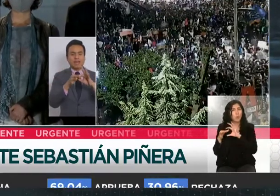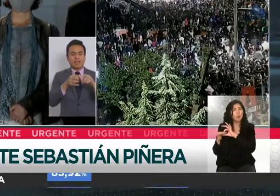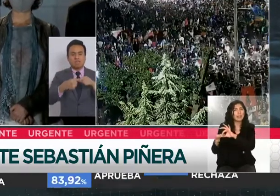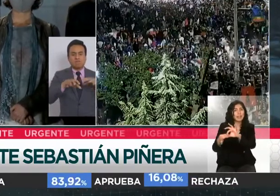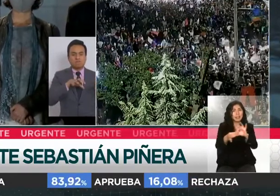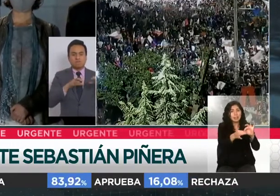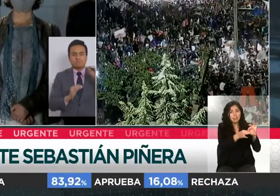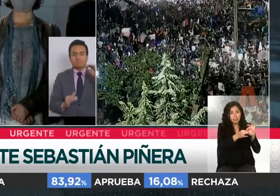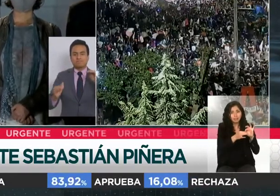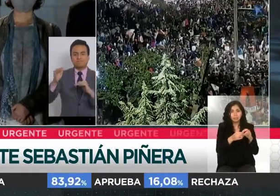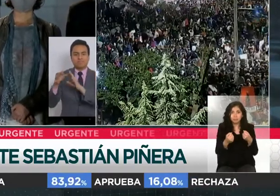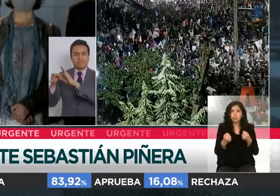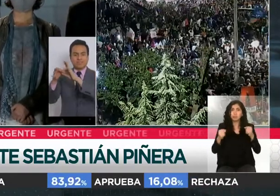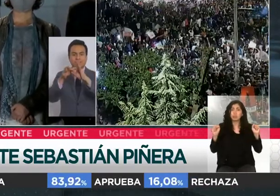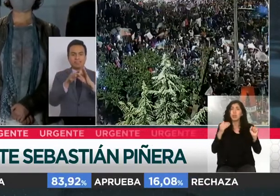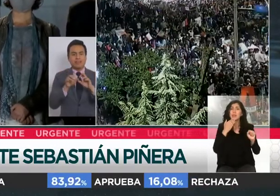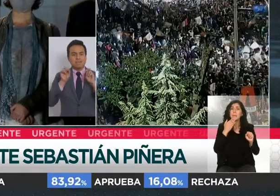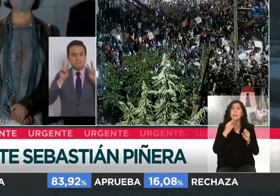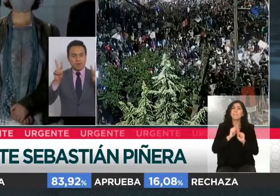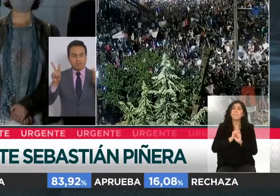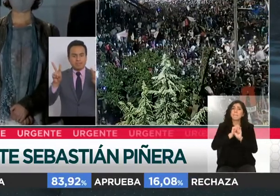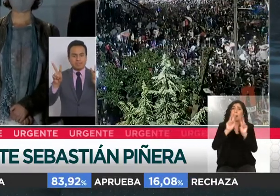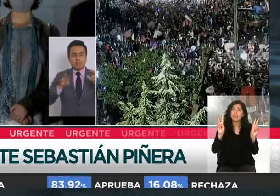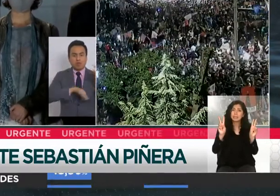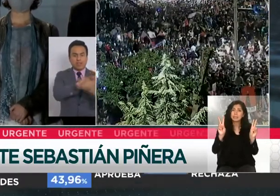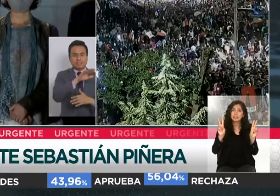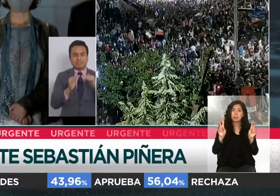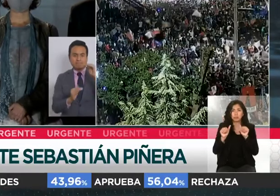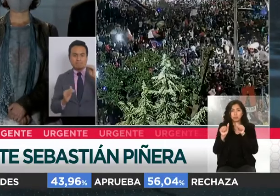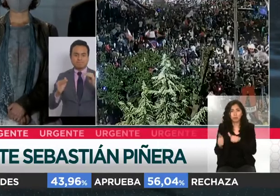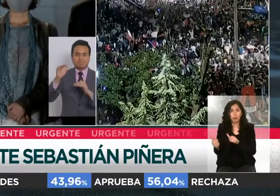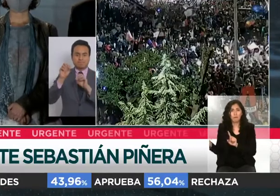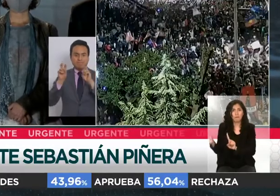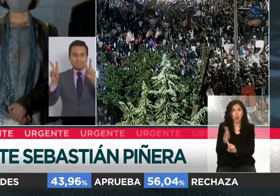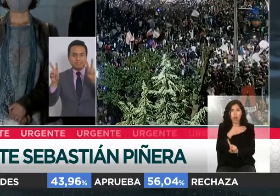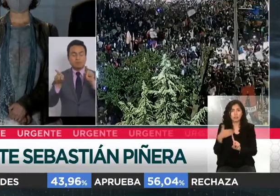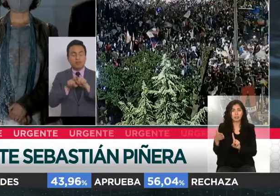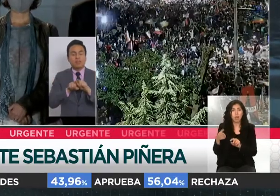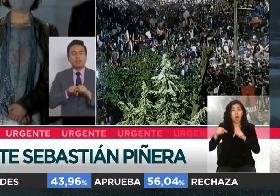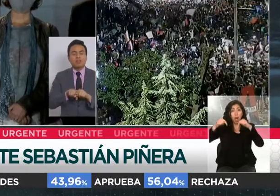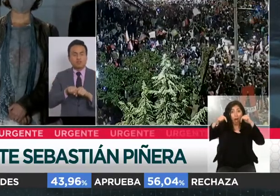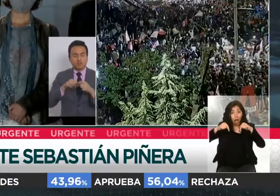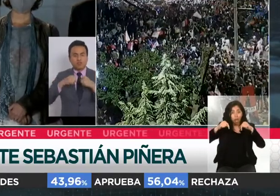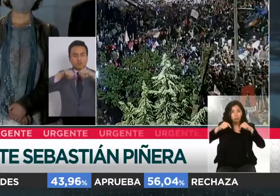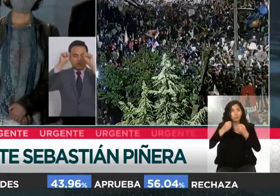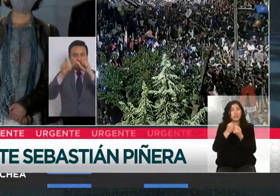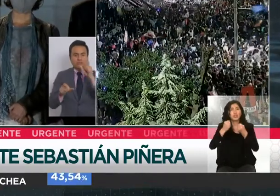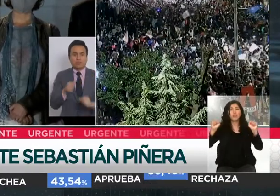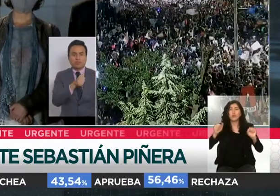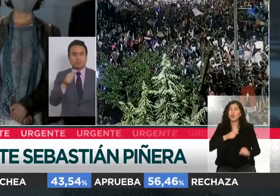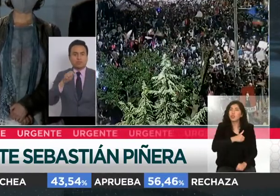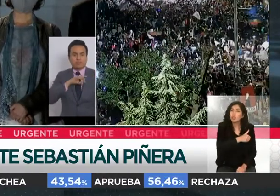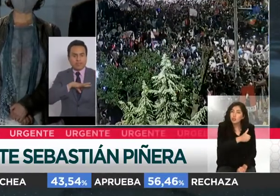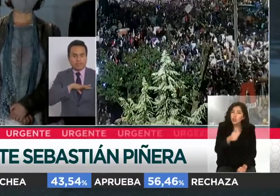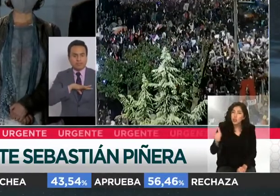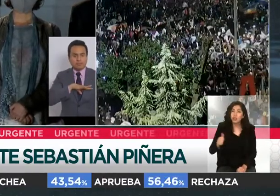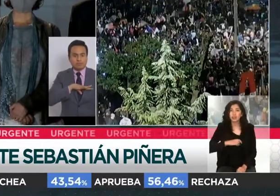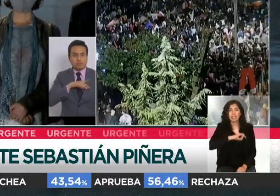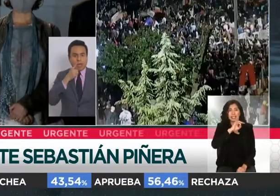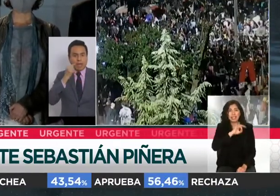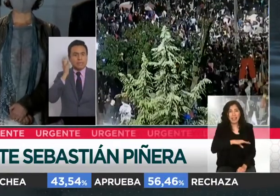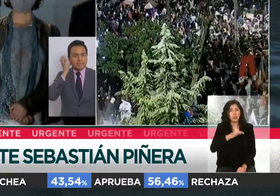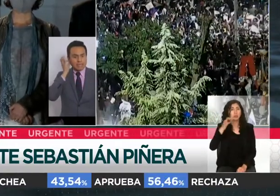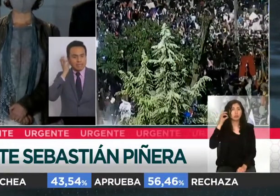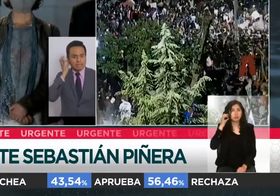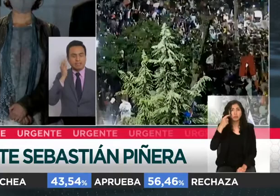división y la paz sobre la violencia. Y esto es un triunfo de todos los chilenos y